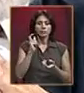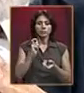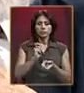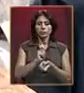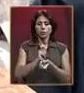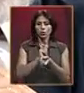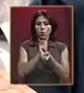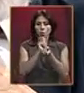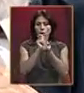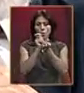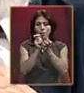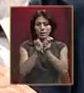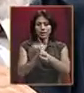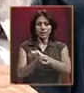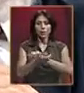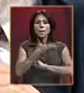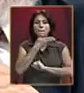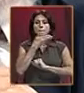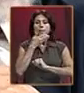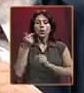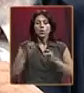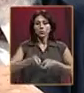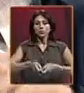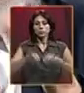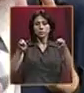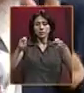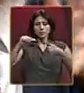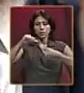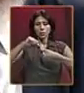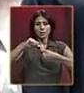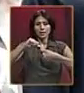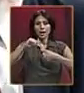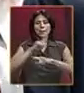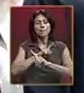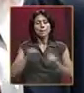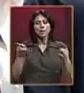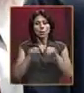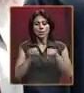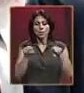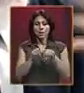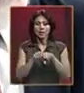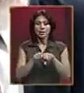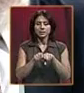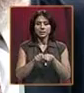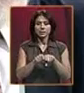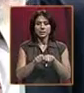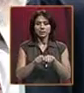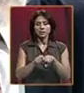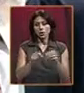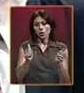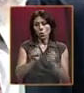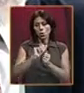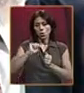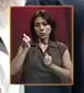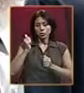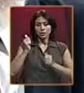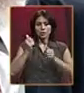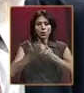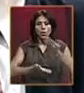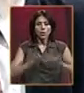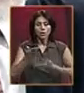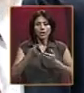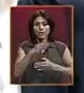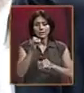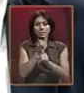impresión, en el mejor diario de Centroamérica, pero además creó una serie, junto con el resto de los colaboradores y la